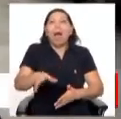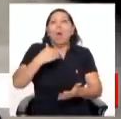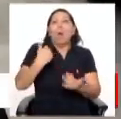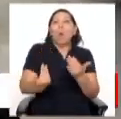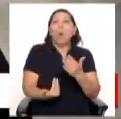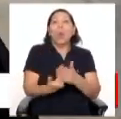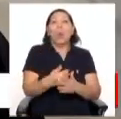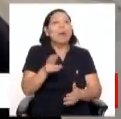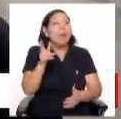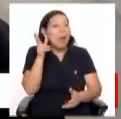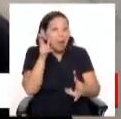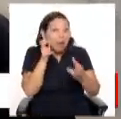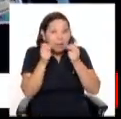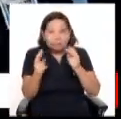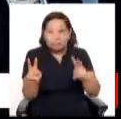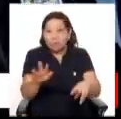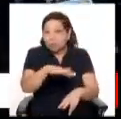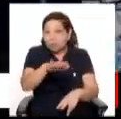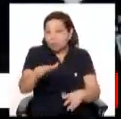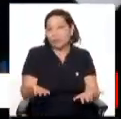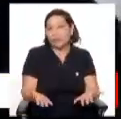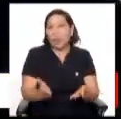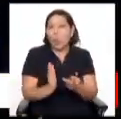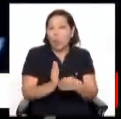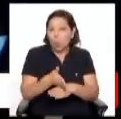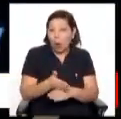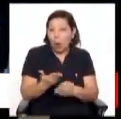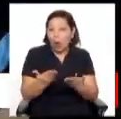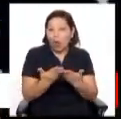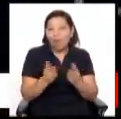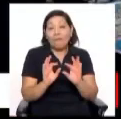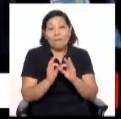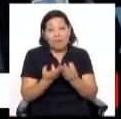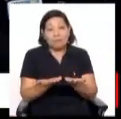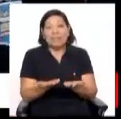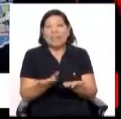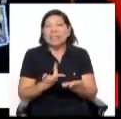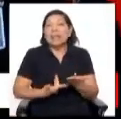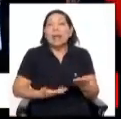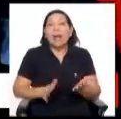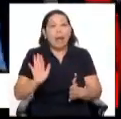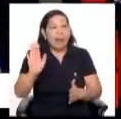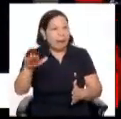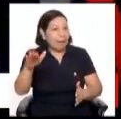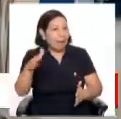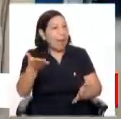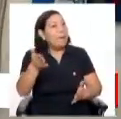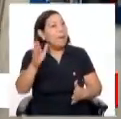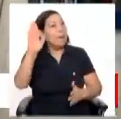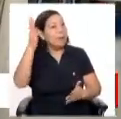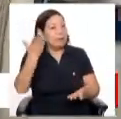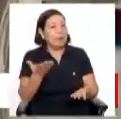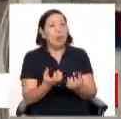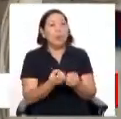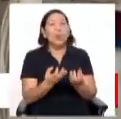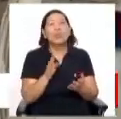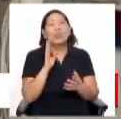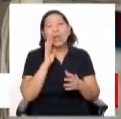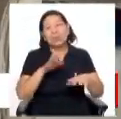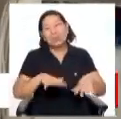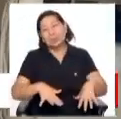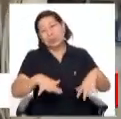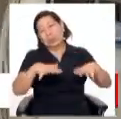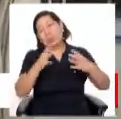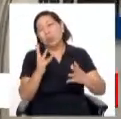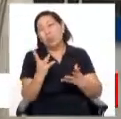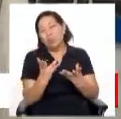mundo? Escuchen a los niños, es muy importante. Cuando van al colegio, van a visitar a un familiar, a un amigo, les inquieta algo. ¡Ajá! Levantó la mano. Hay mucha basura,